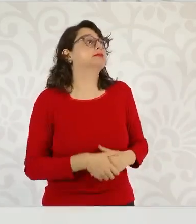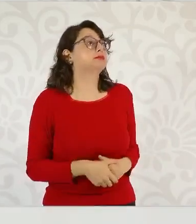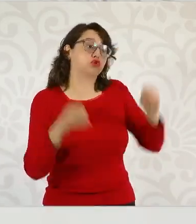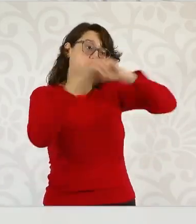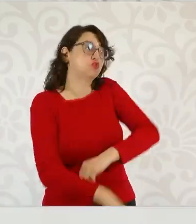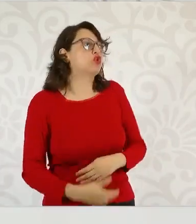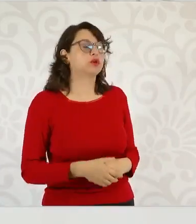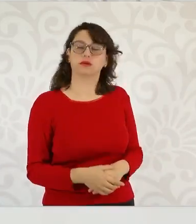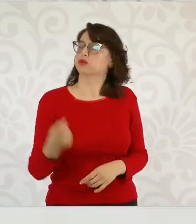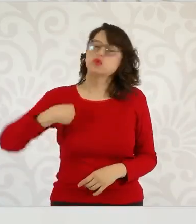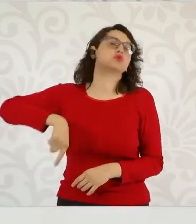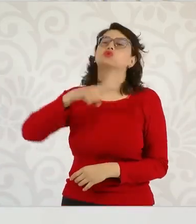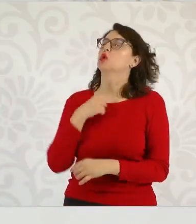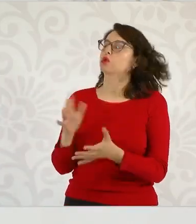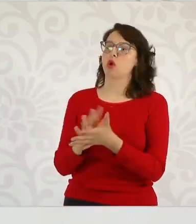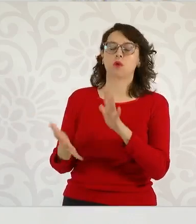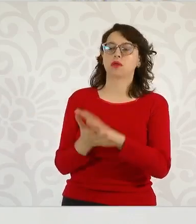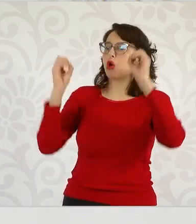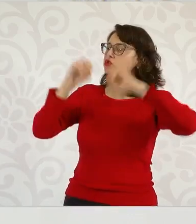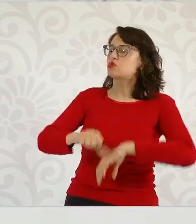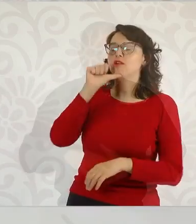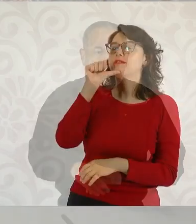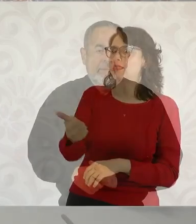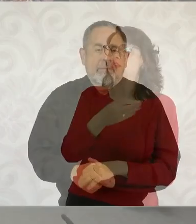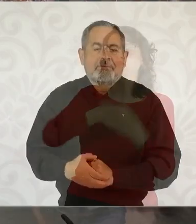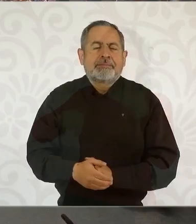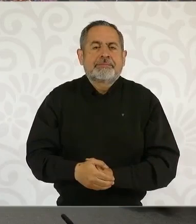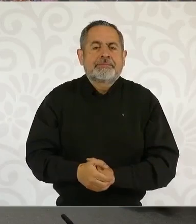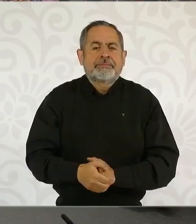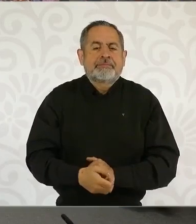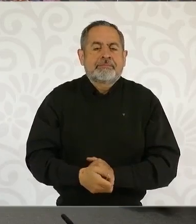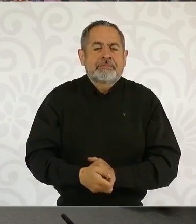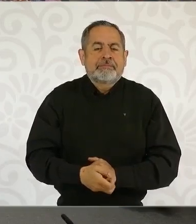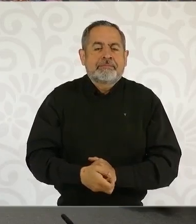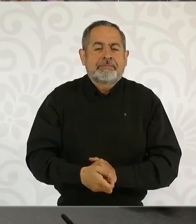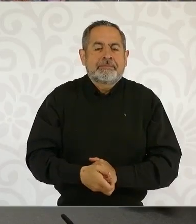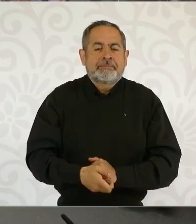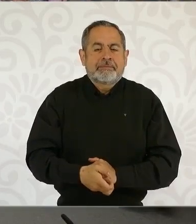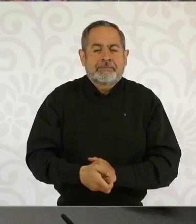No hay arreglos en lo oscurito y todo se hace público, no hay ningún problema. Bueno,